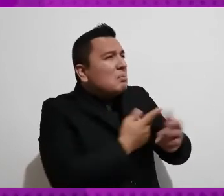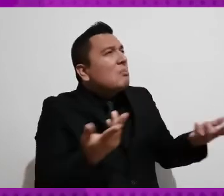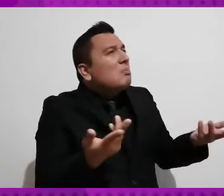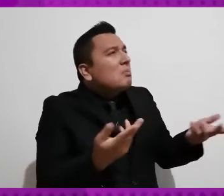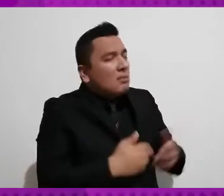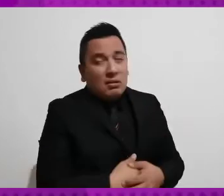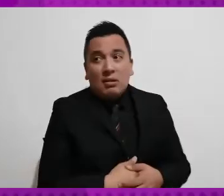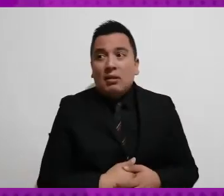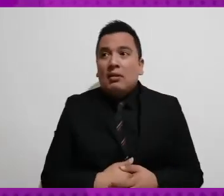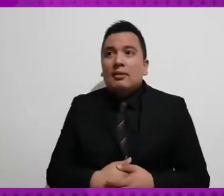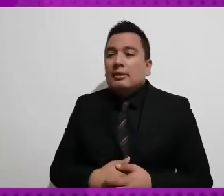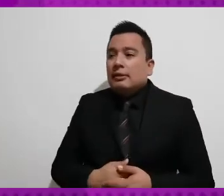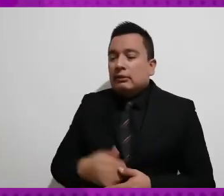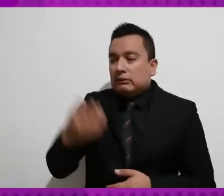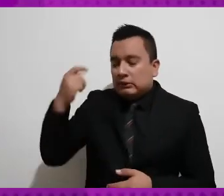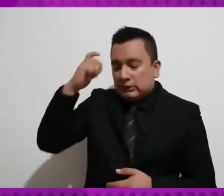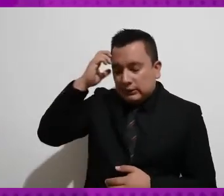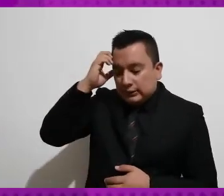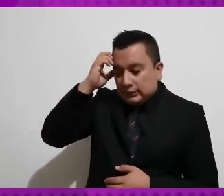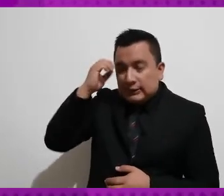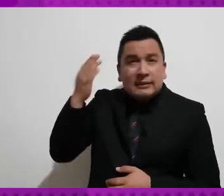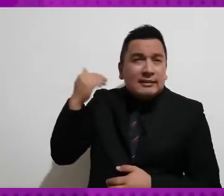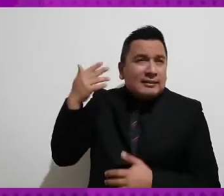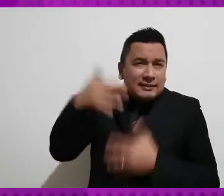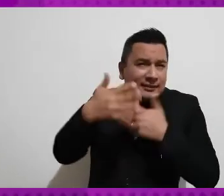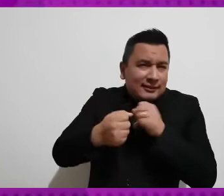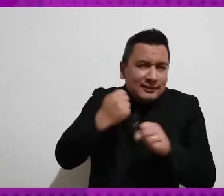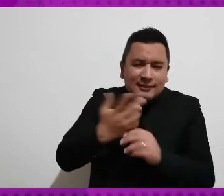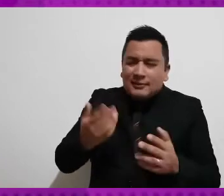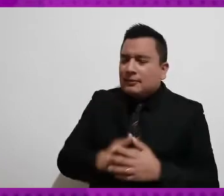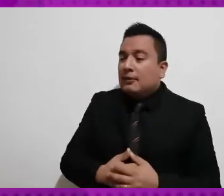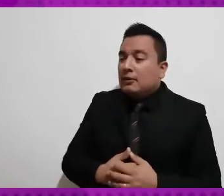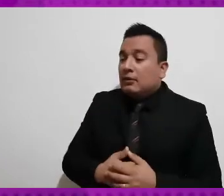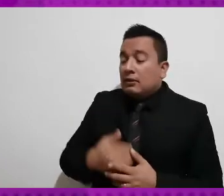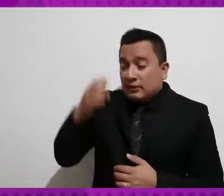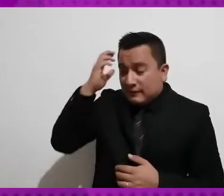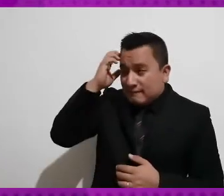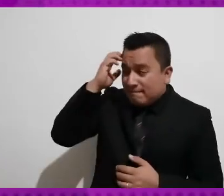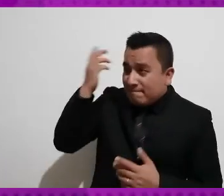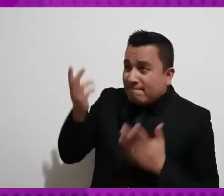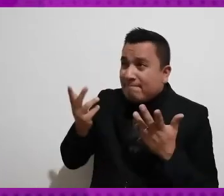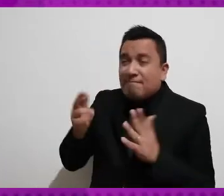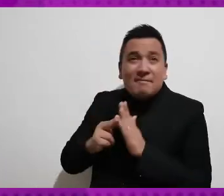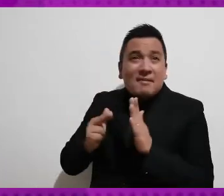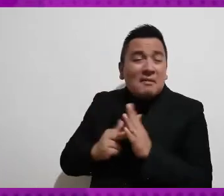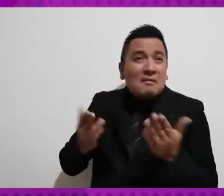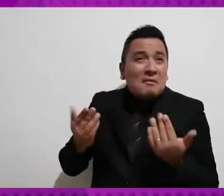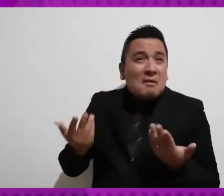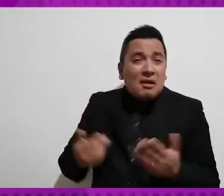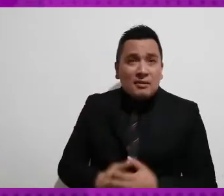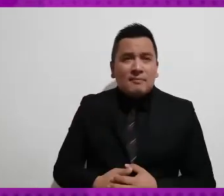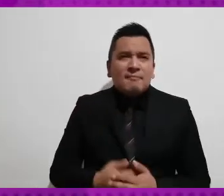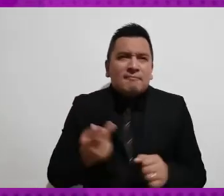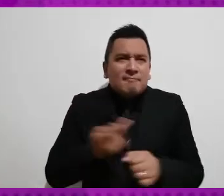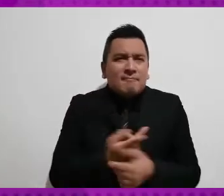presenta? Entonces no teníamos, estoy hablando de hace más de 15 años, no teníamos un protocolo. ¿Y qué